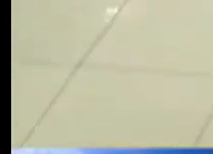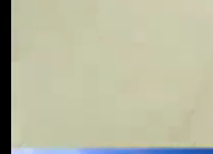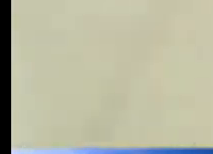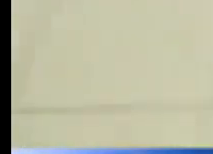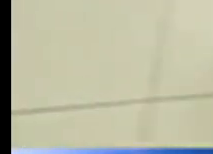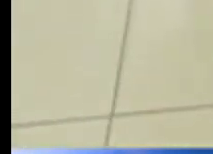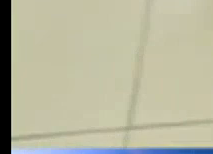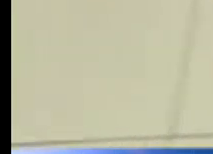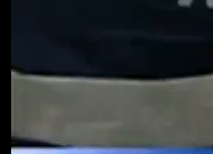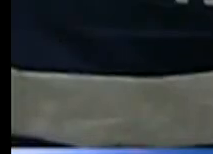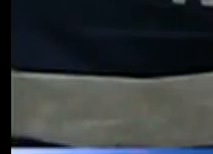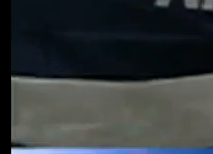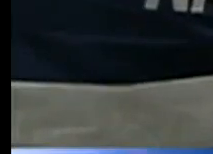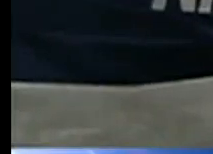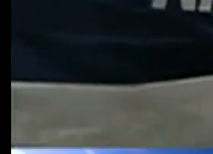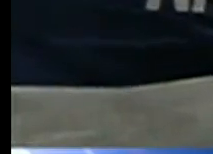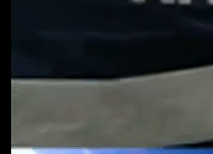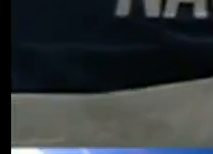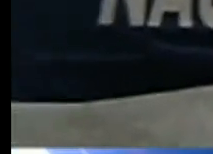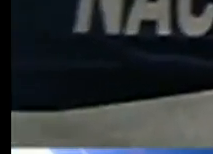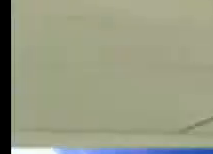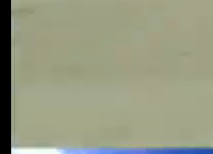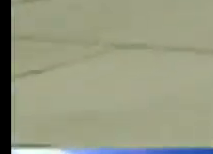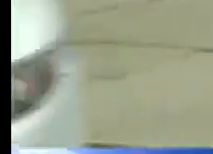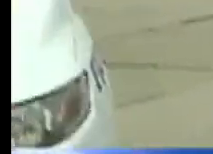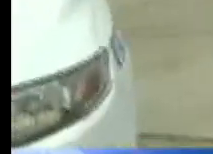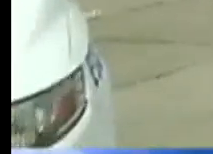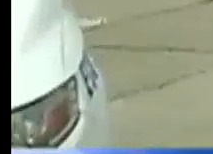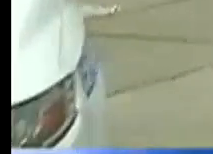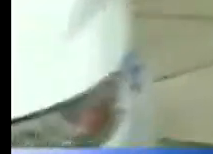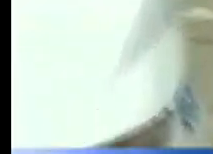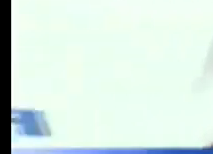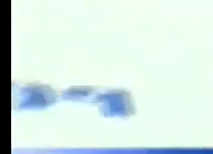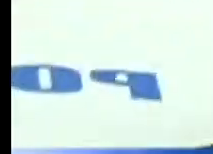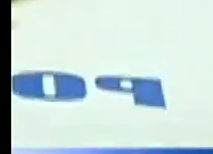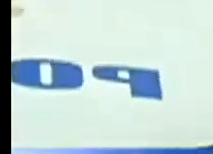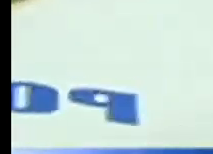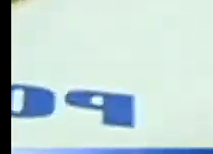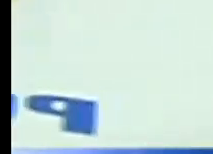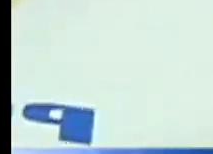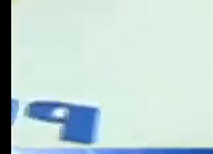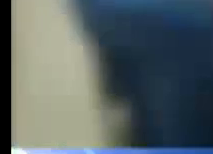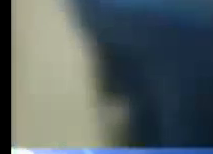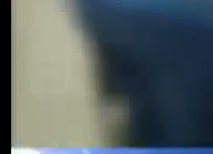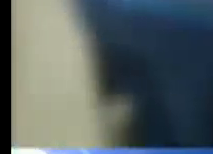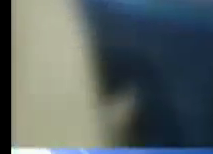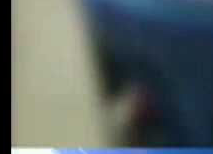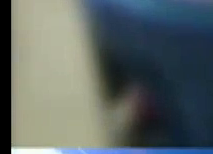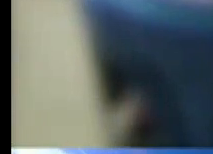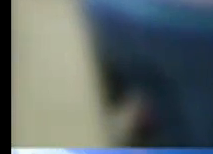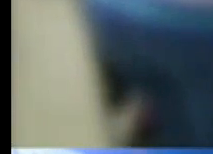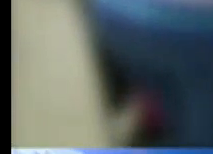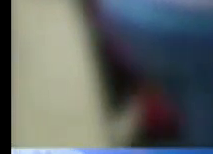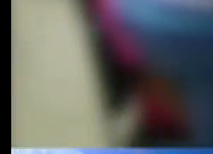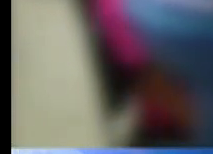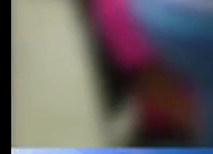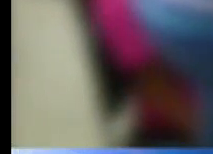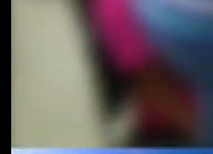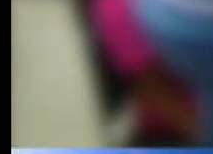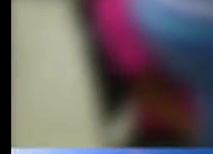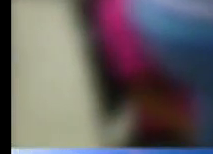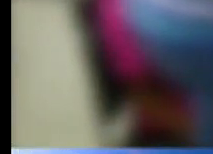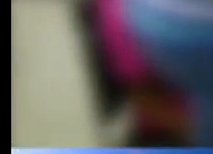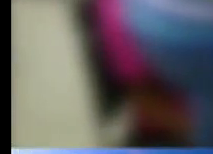Enseguida, una mujer denunció a su conviviente en la fiscalía. Lo acusa de haber abusado sexualmente de